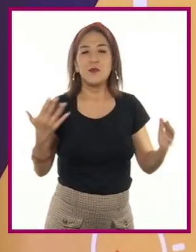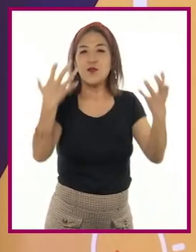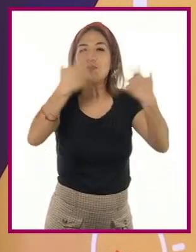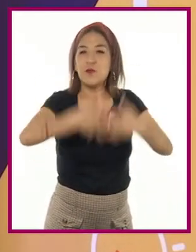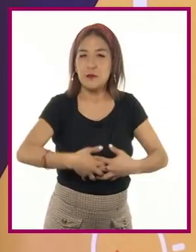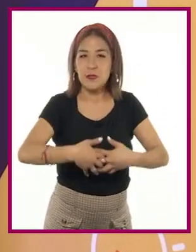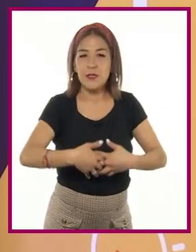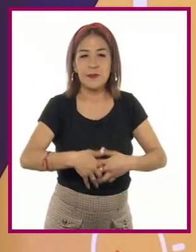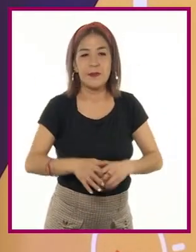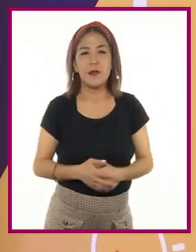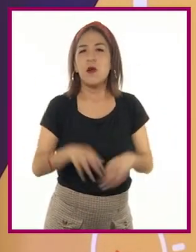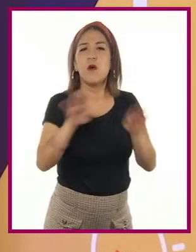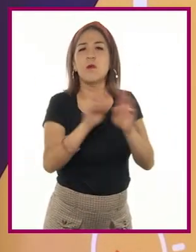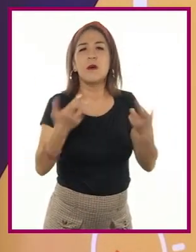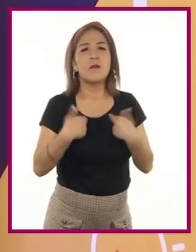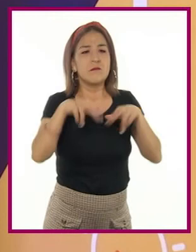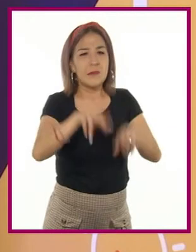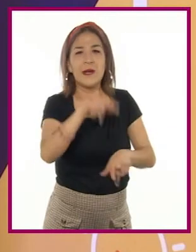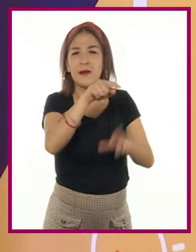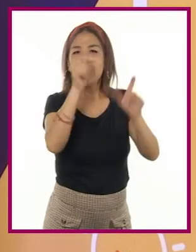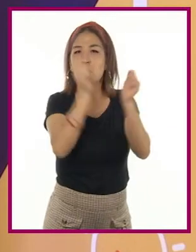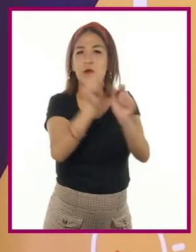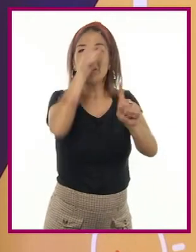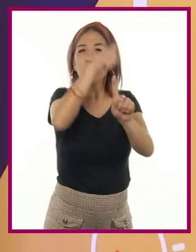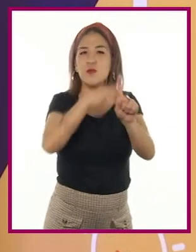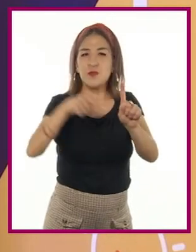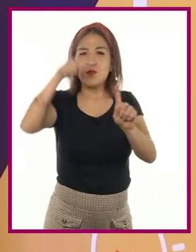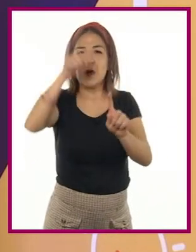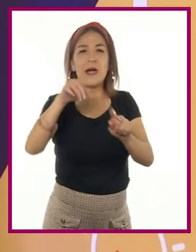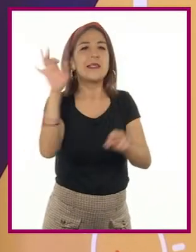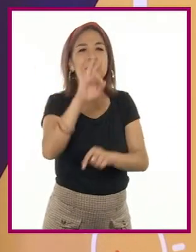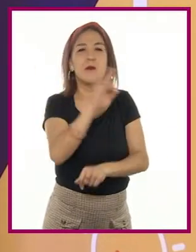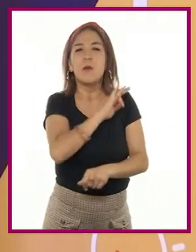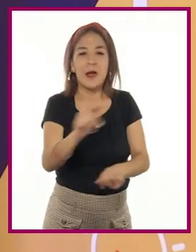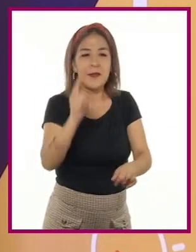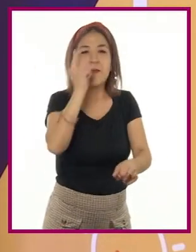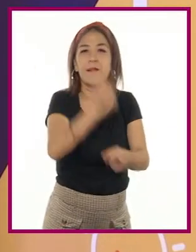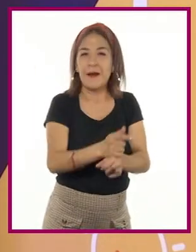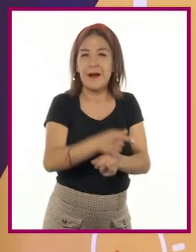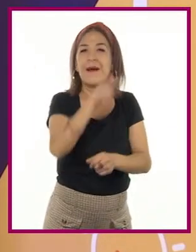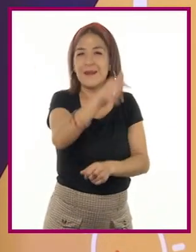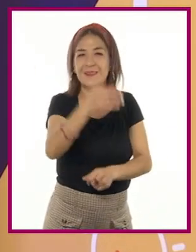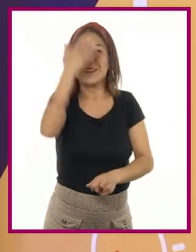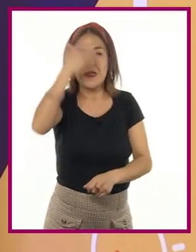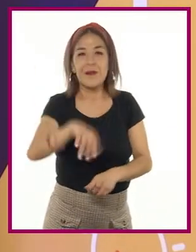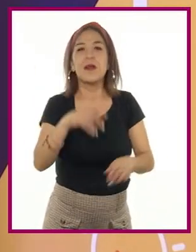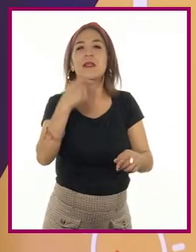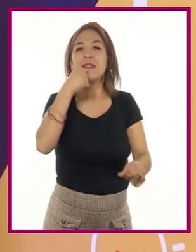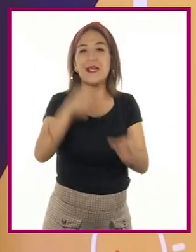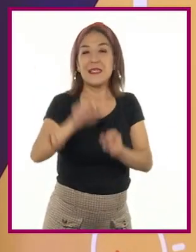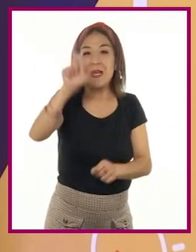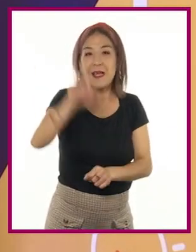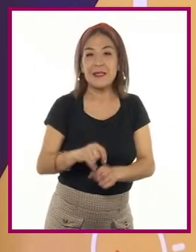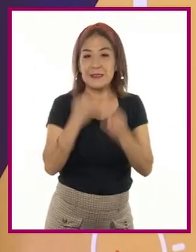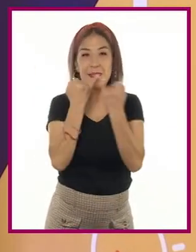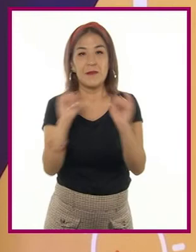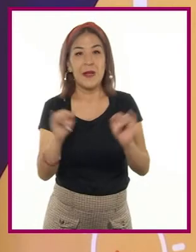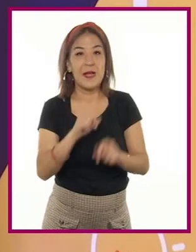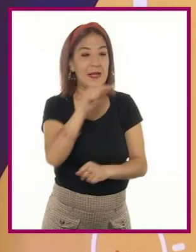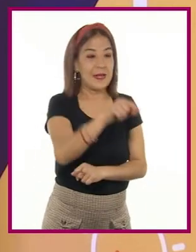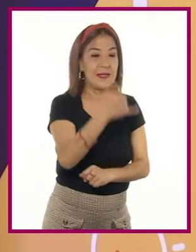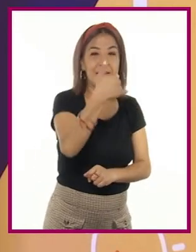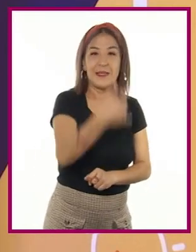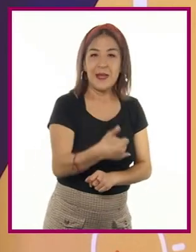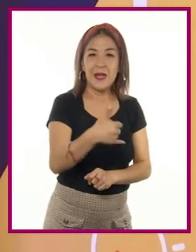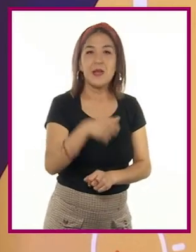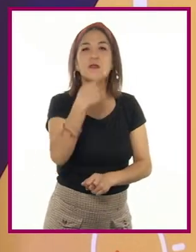aunque está representada gráficamente es posible reconocer a la variable x como la independiente y a la variable